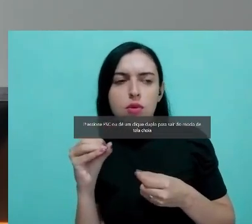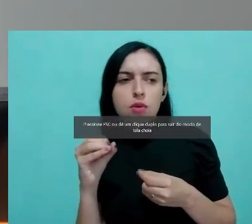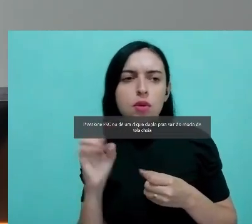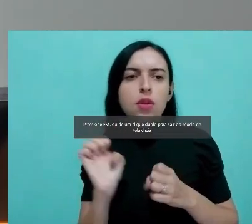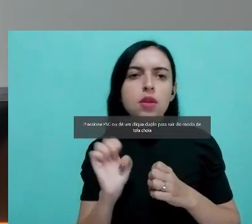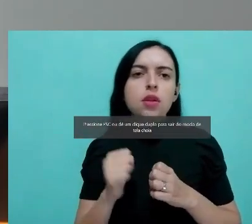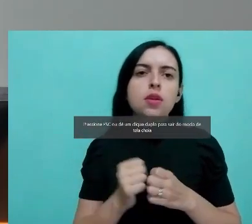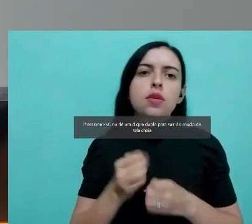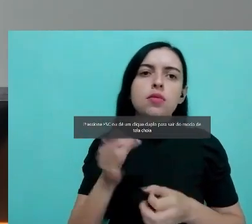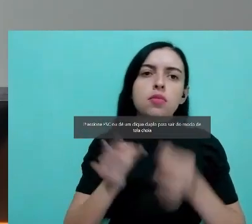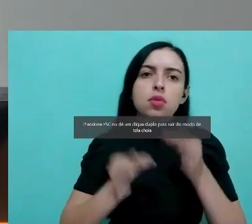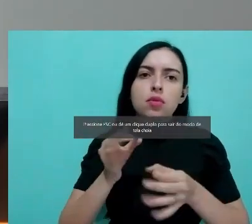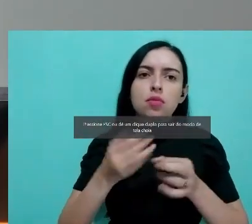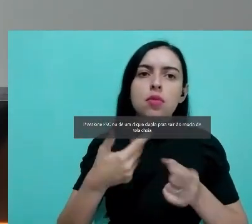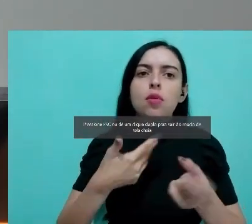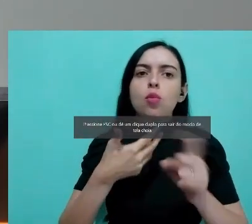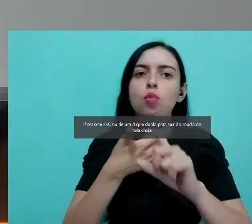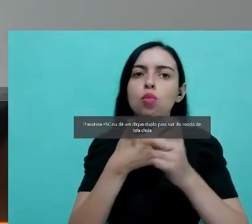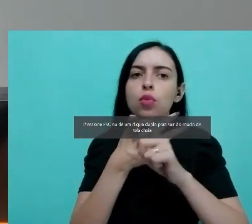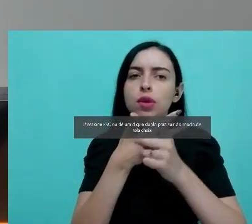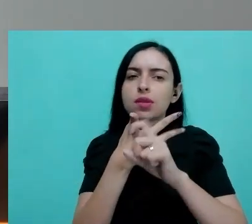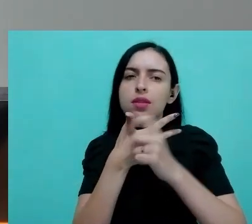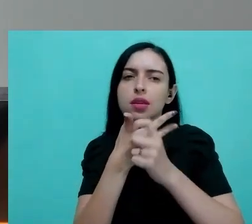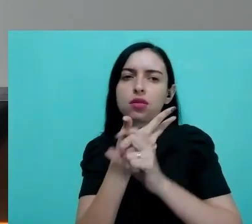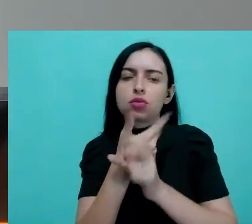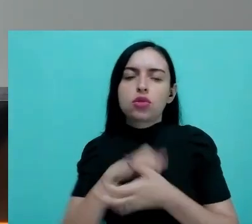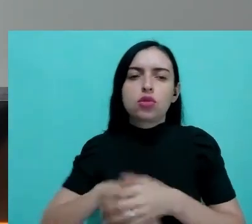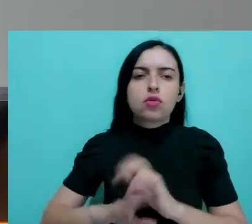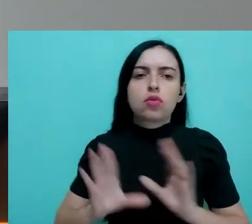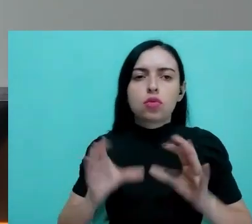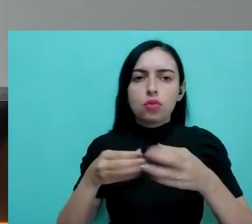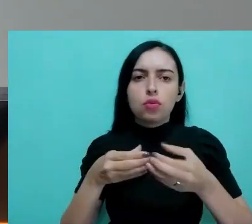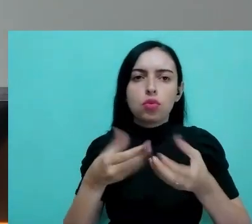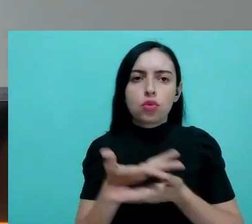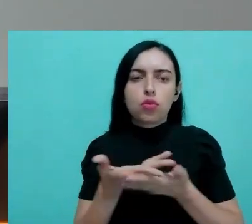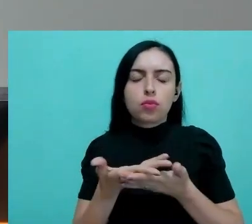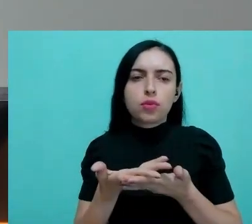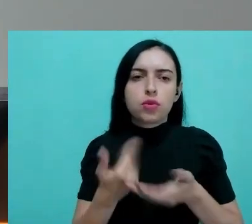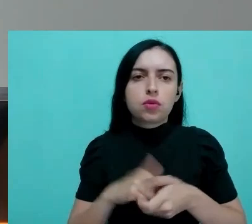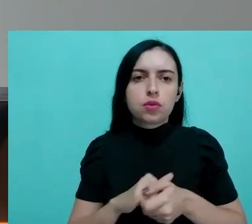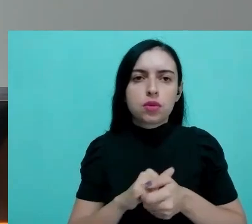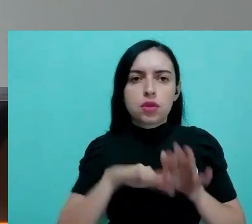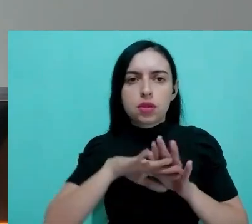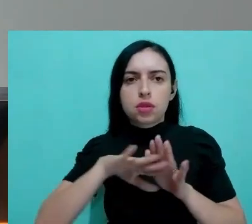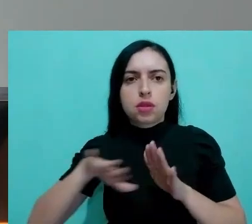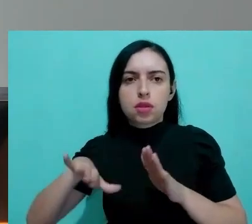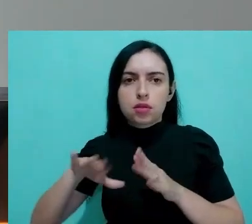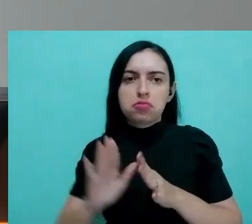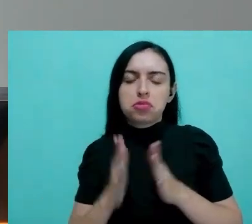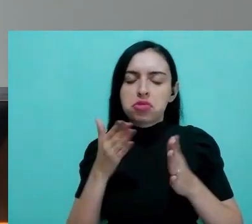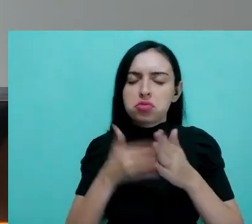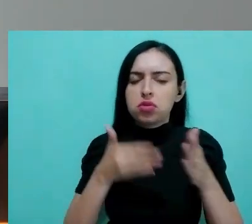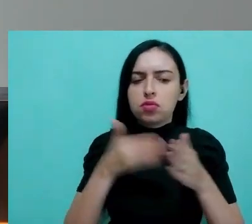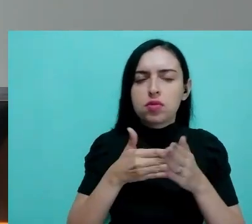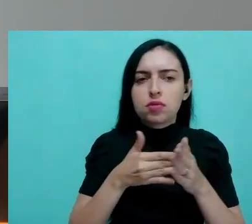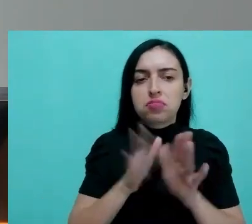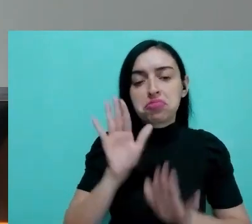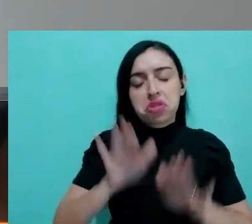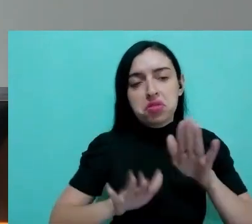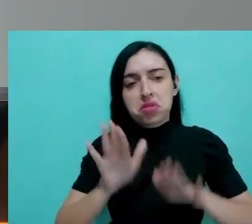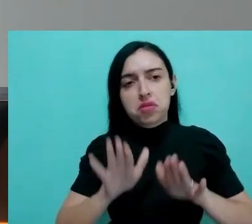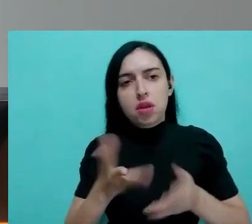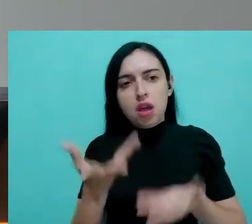persona, un ejecutivo con un grupo, un ejecutivo colectivo, separación estricta, separación flexible de los